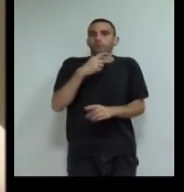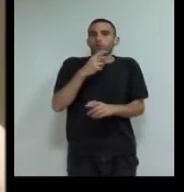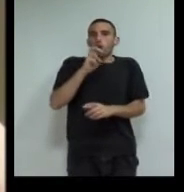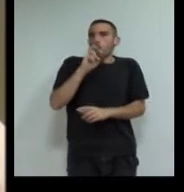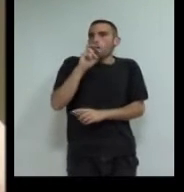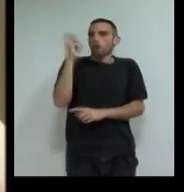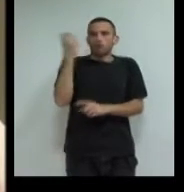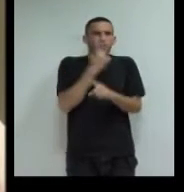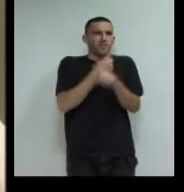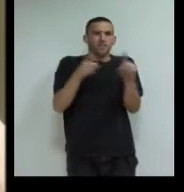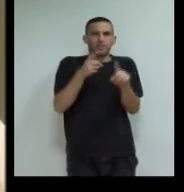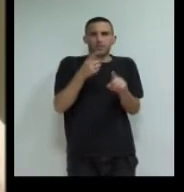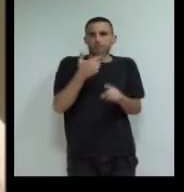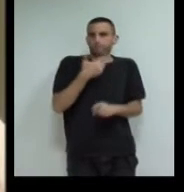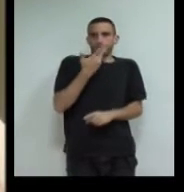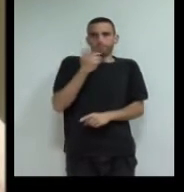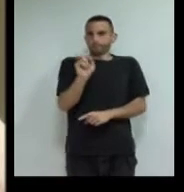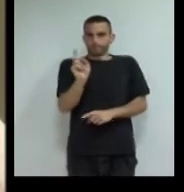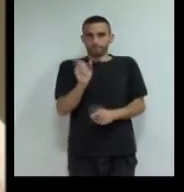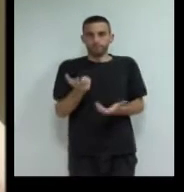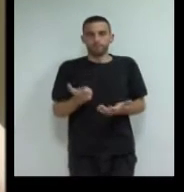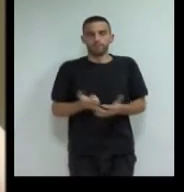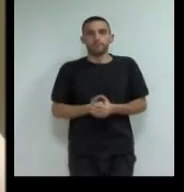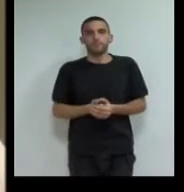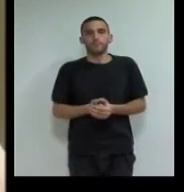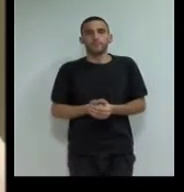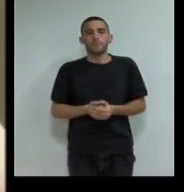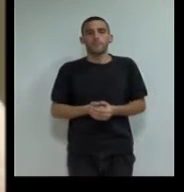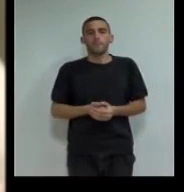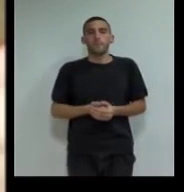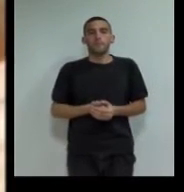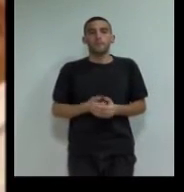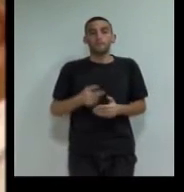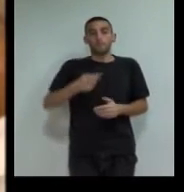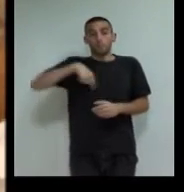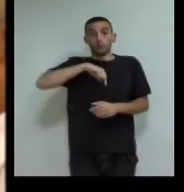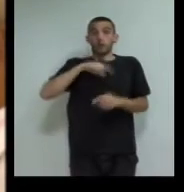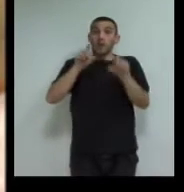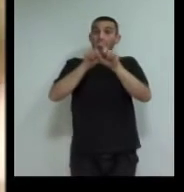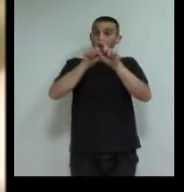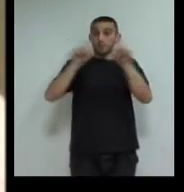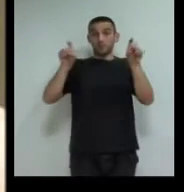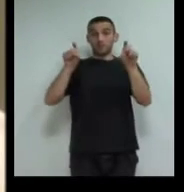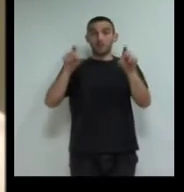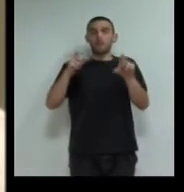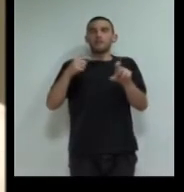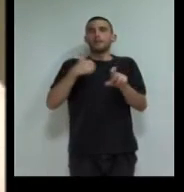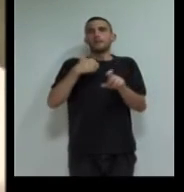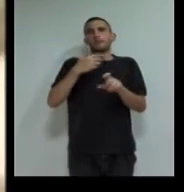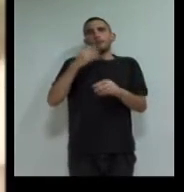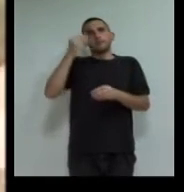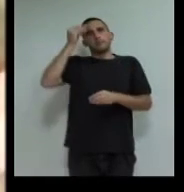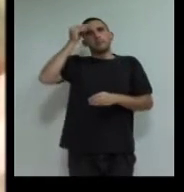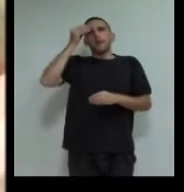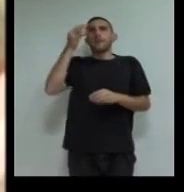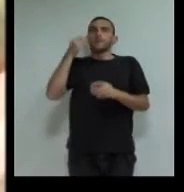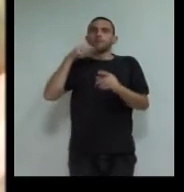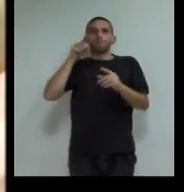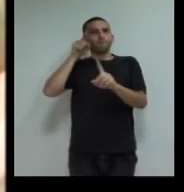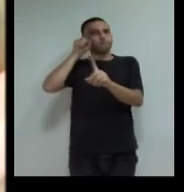muy, muy importantes. Y nosotros como empresa decidimos trabajar en ese aspecto.